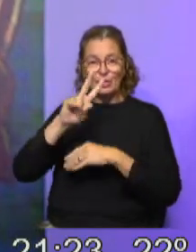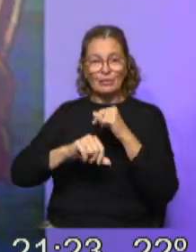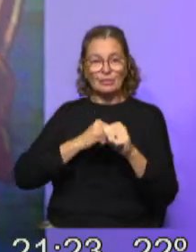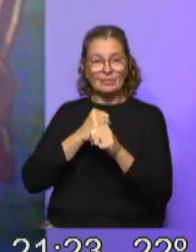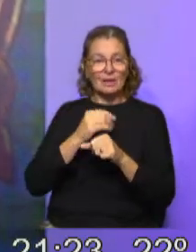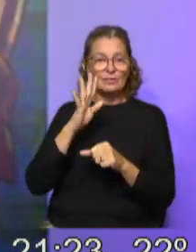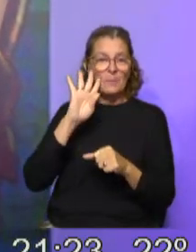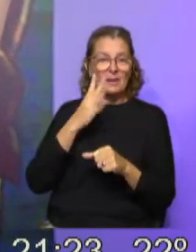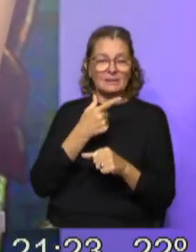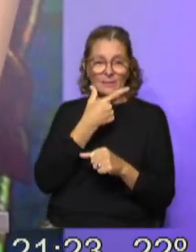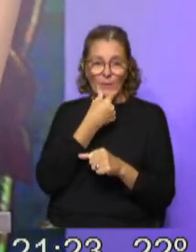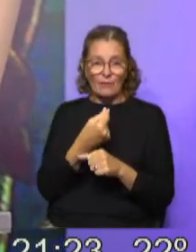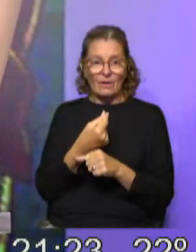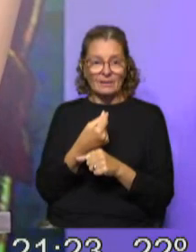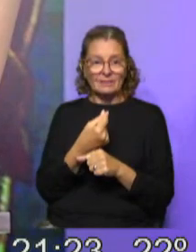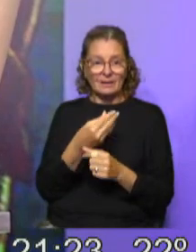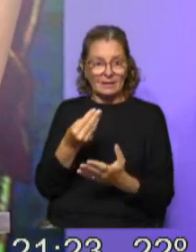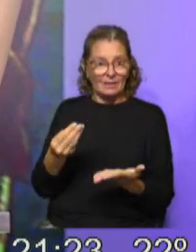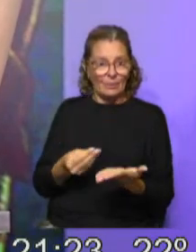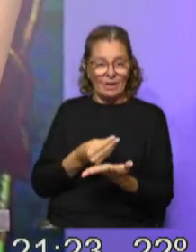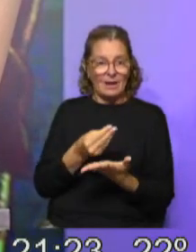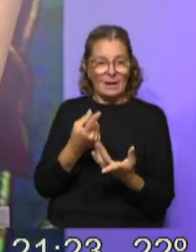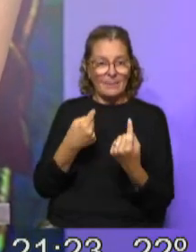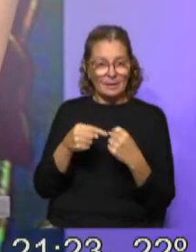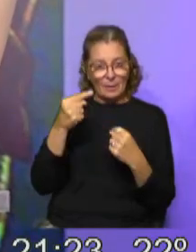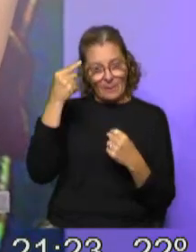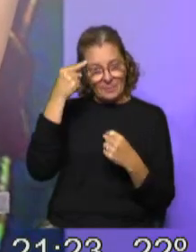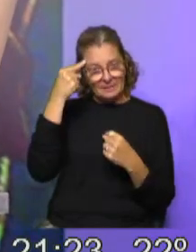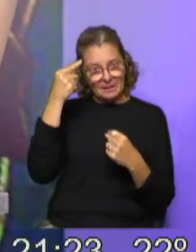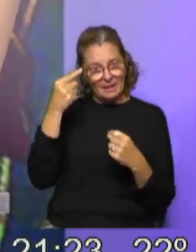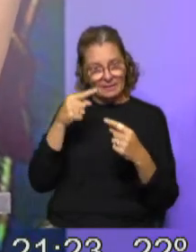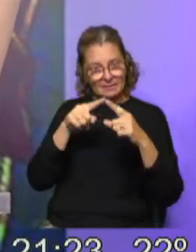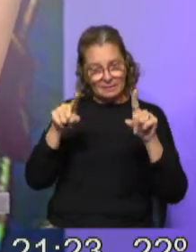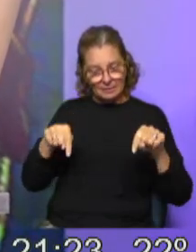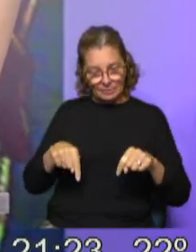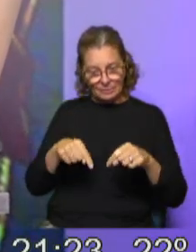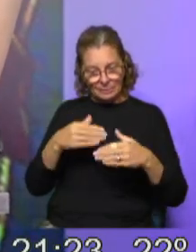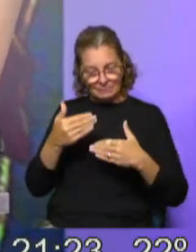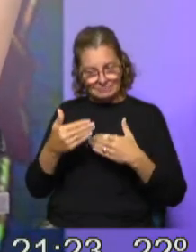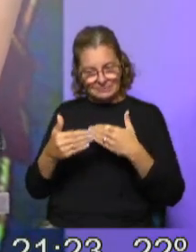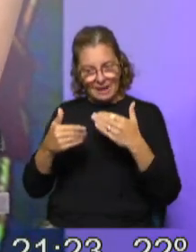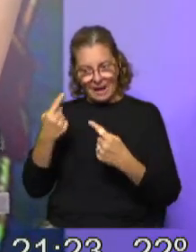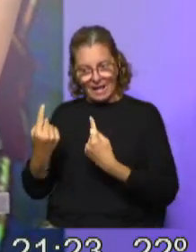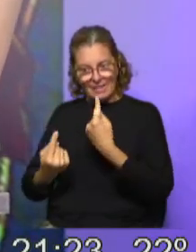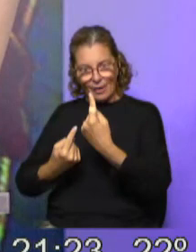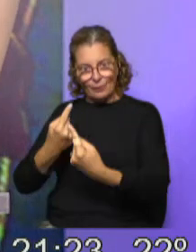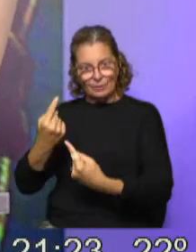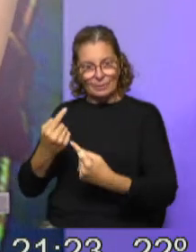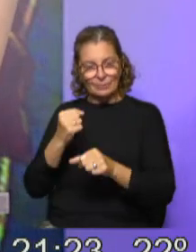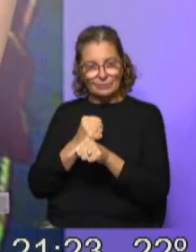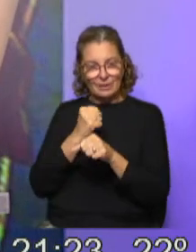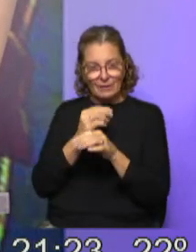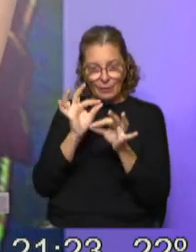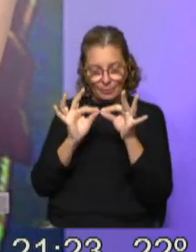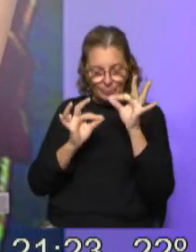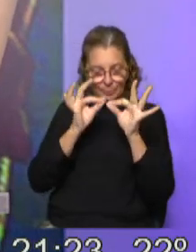parece que es muy fácil dibujar, pero pensar cada página, hacer el desarrollo de cada una, es un trabajo muy